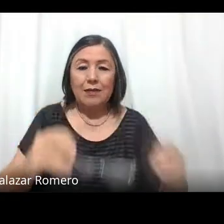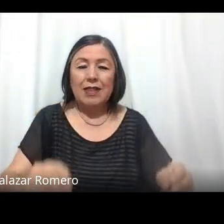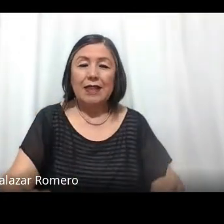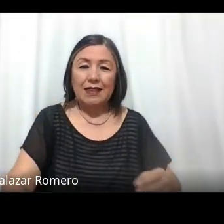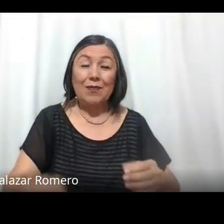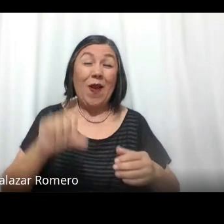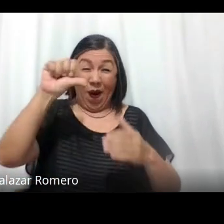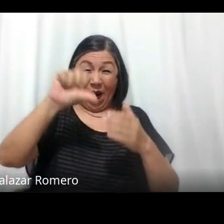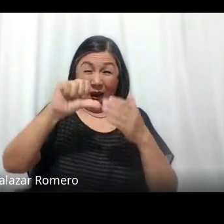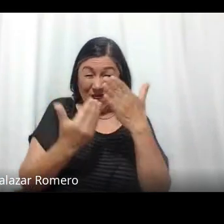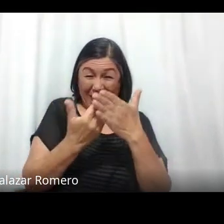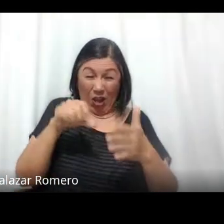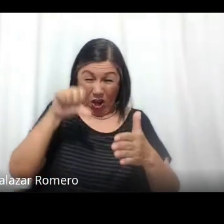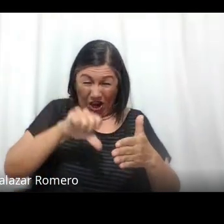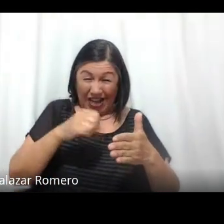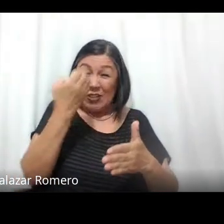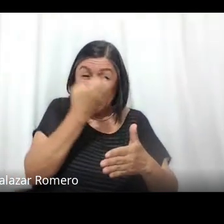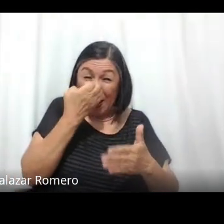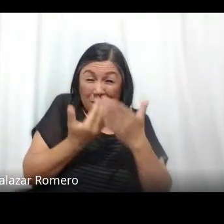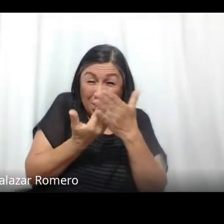en la mañana, ¿sí?